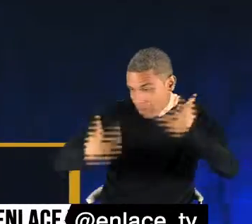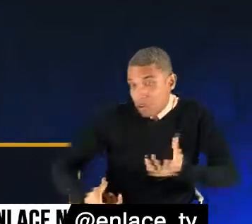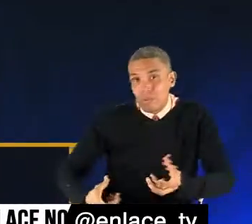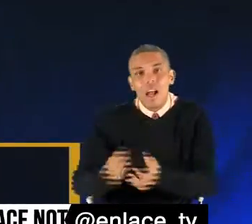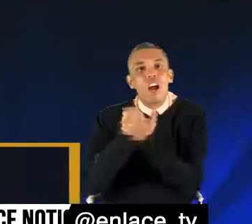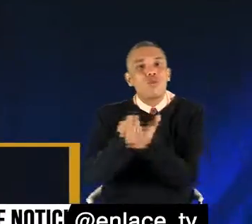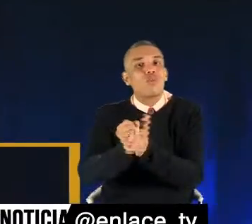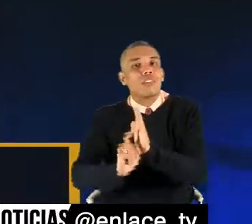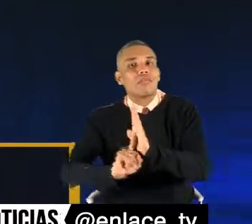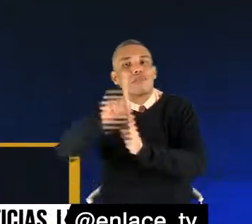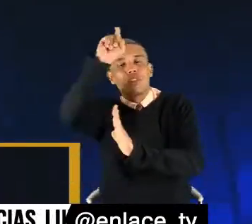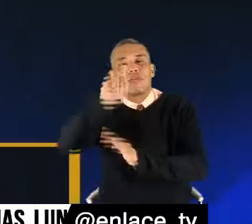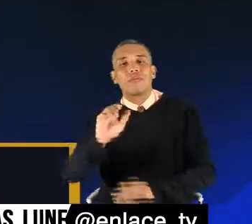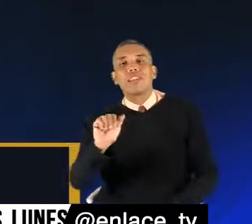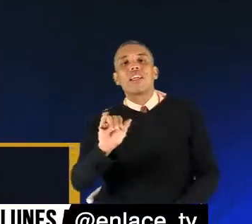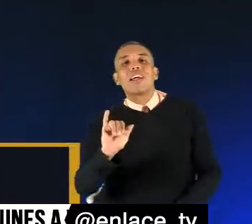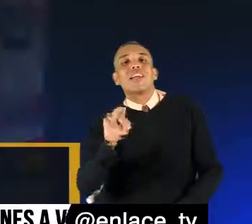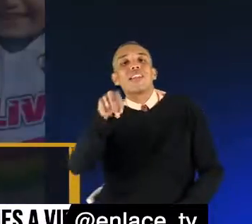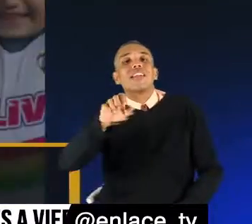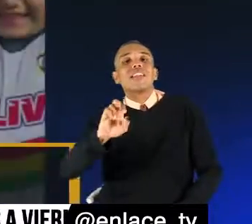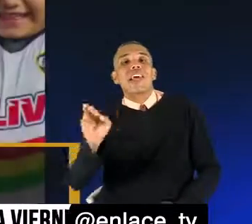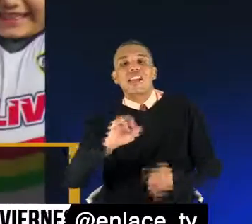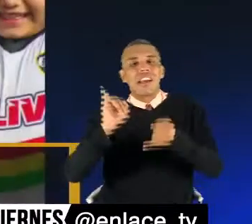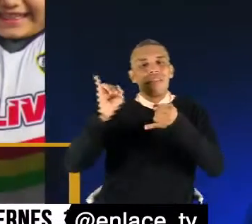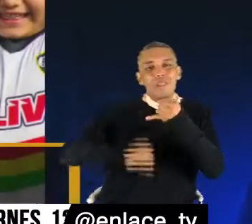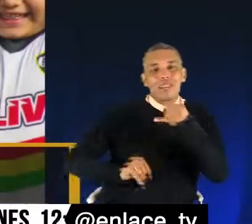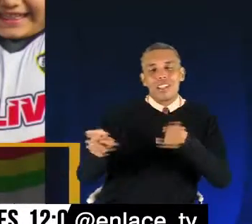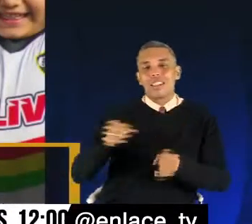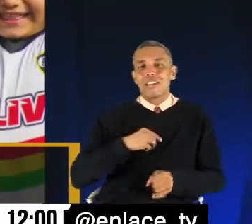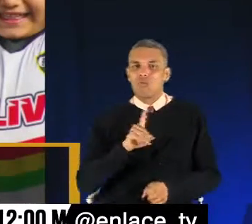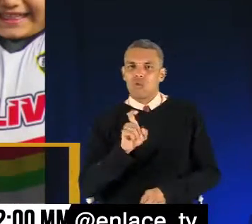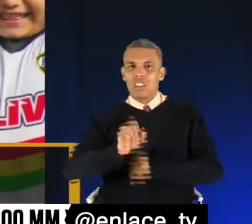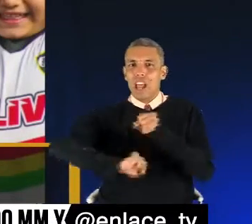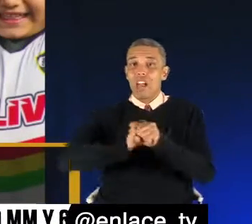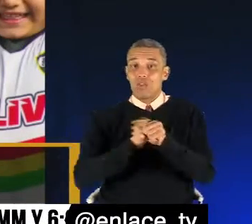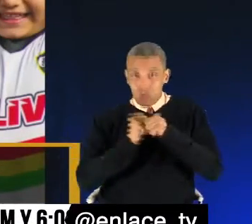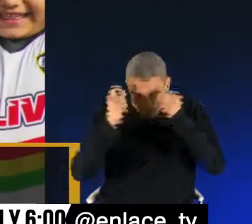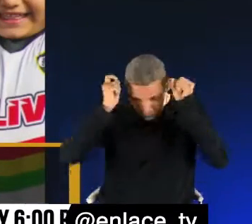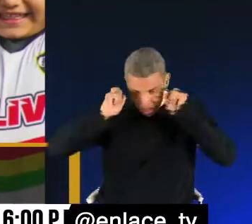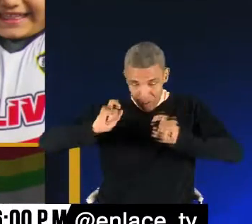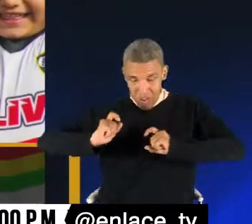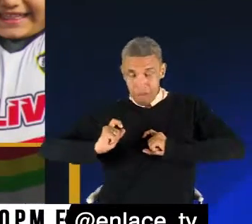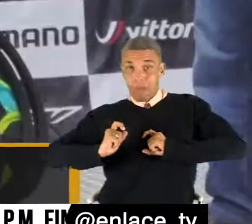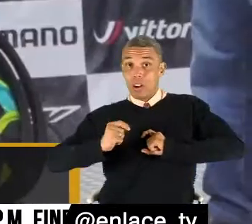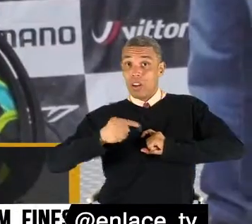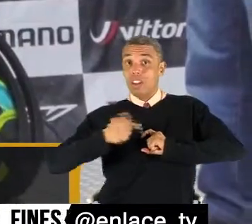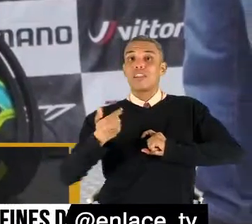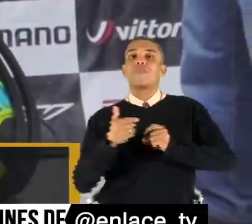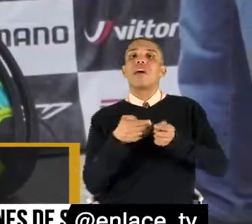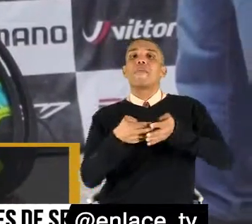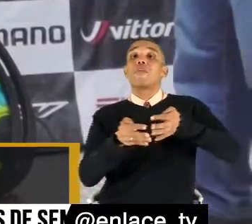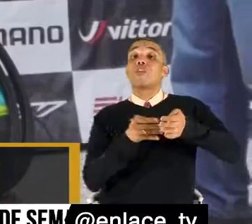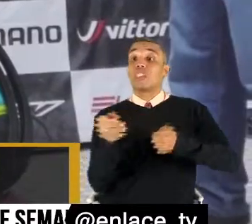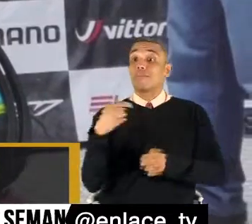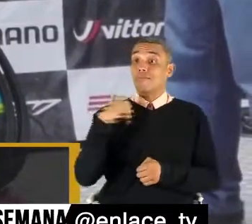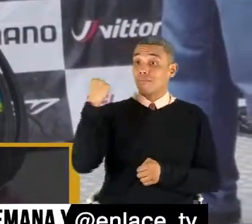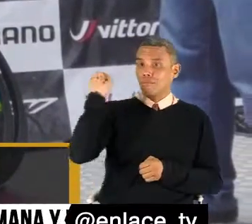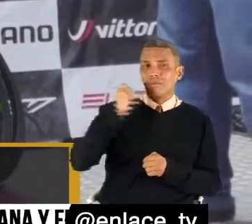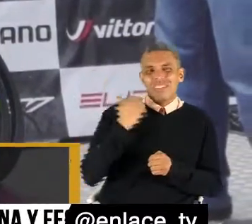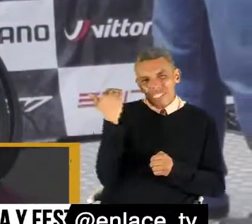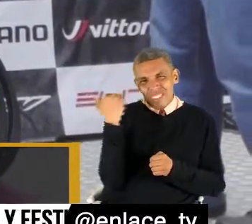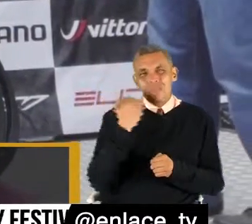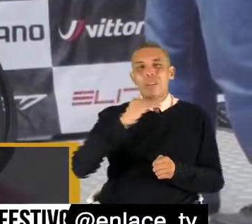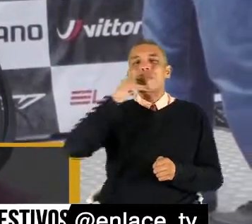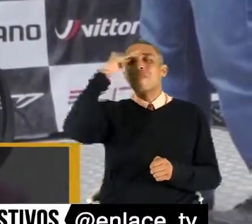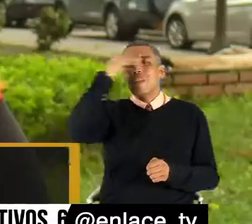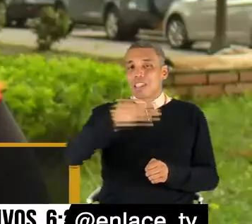la menor de la casa, con 6 años de edad, obtuvo medalla de bronce o W3 en el Campeonato Mundial de BMX efectuado en Medellín la